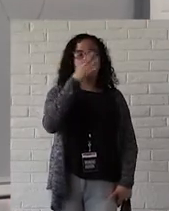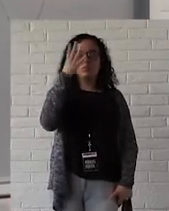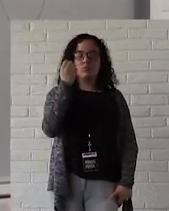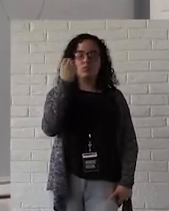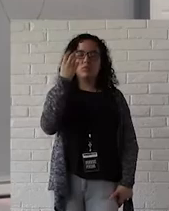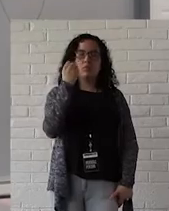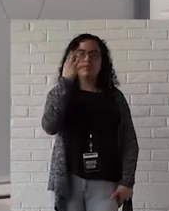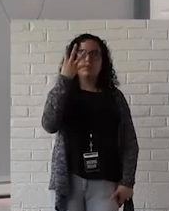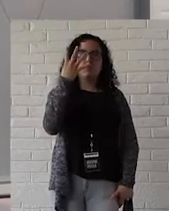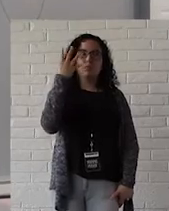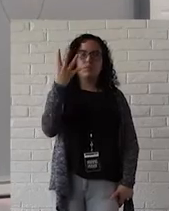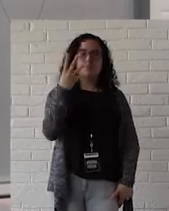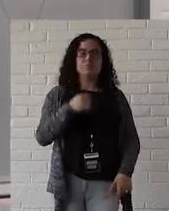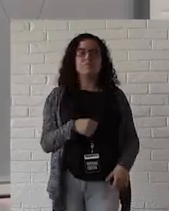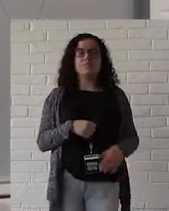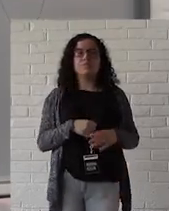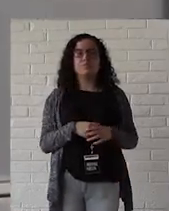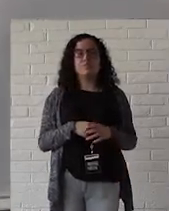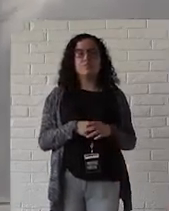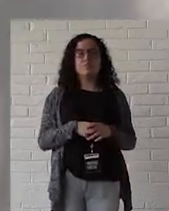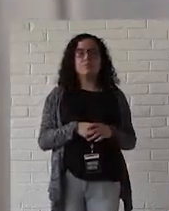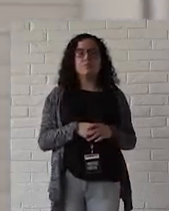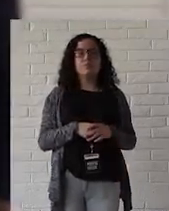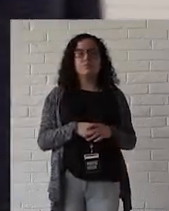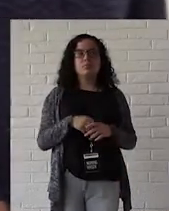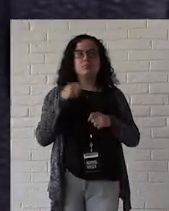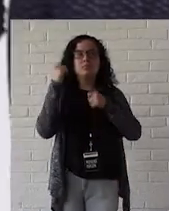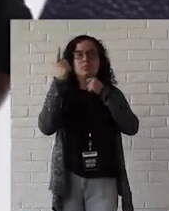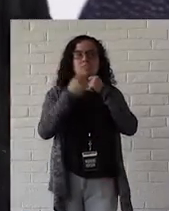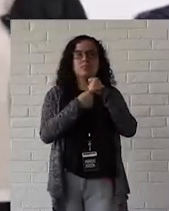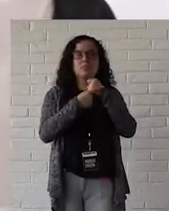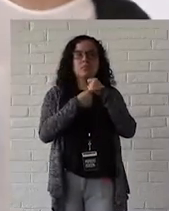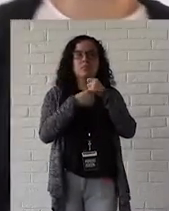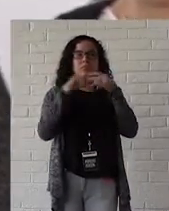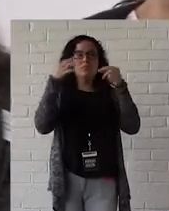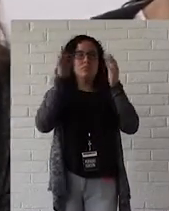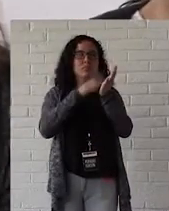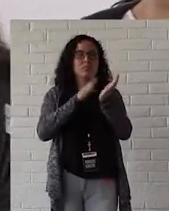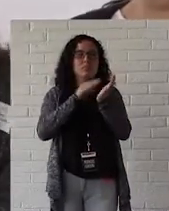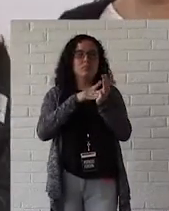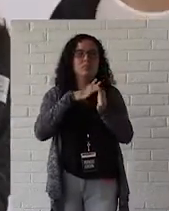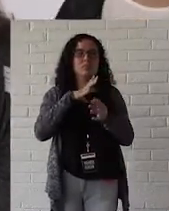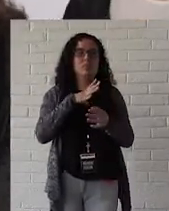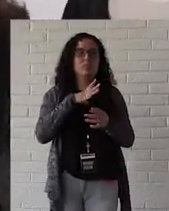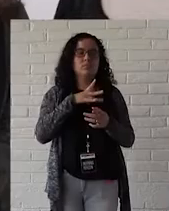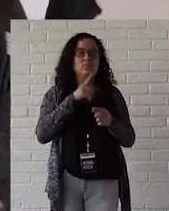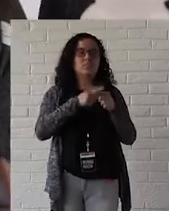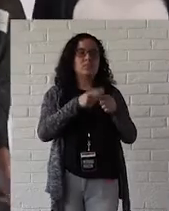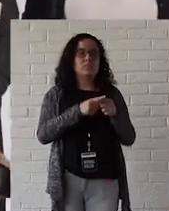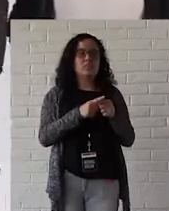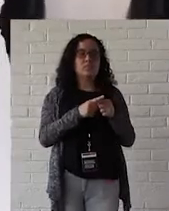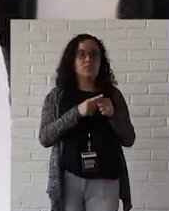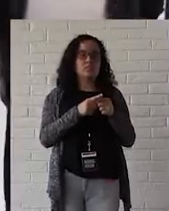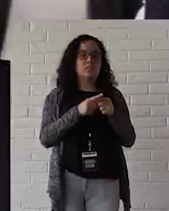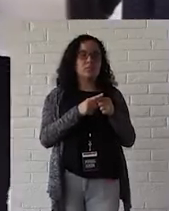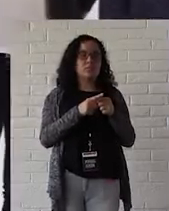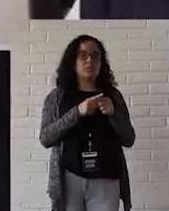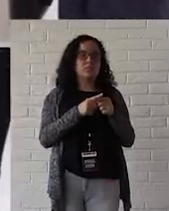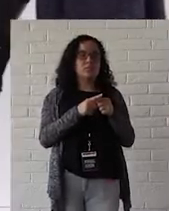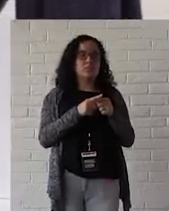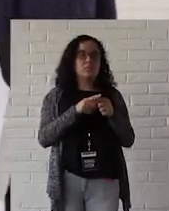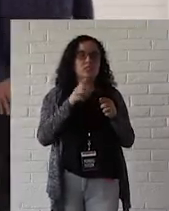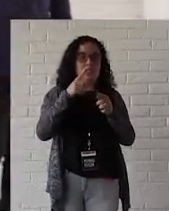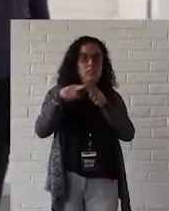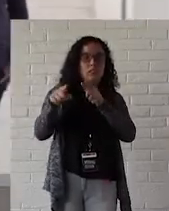2, 3, 0, 9, 1, 6, 9, 4, 4. Perfecto. Ahora, ¿alguien tiene ese papelito que yo les entregué? Tú lo tienes. No te lo he quitado,